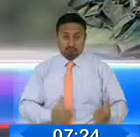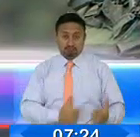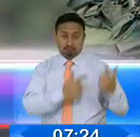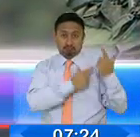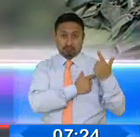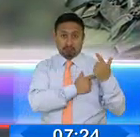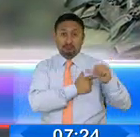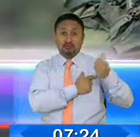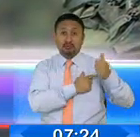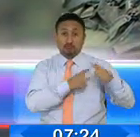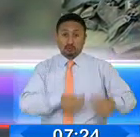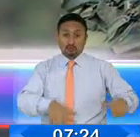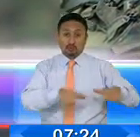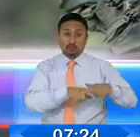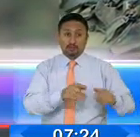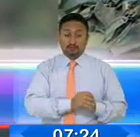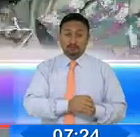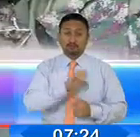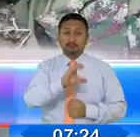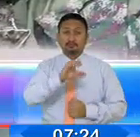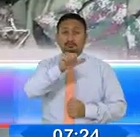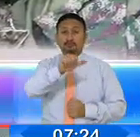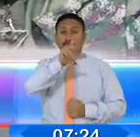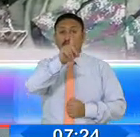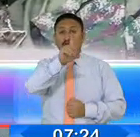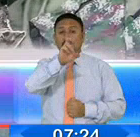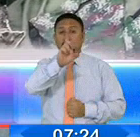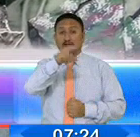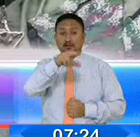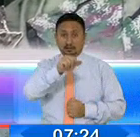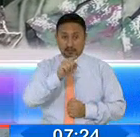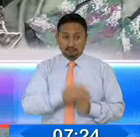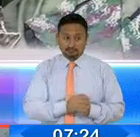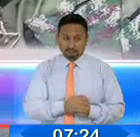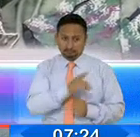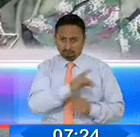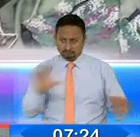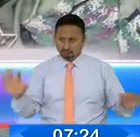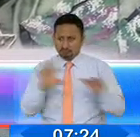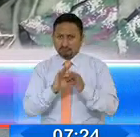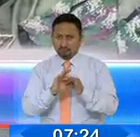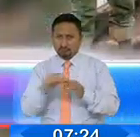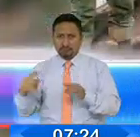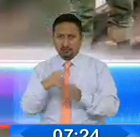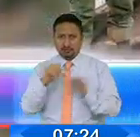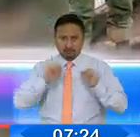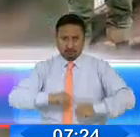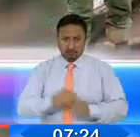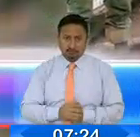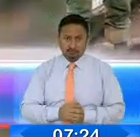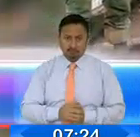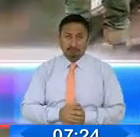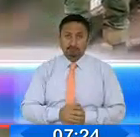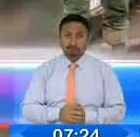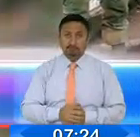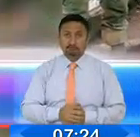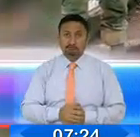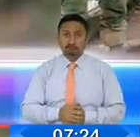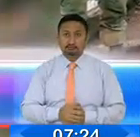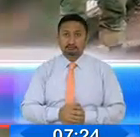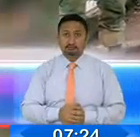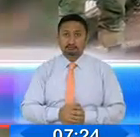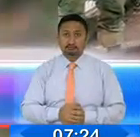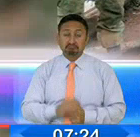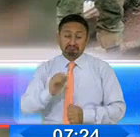en otro patrullaje en el sector de la cadena, sector fronterizo de Mataje, tienen relación con el laboratorio de procesamiento de drogas,